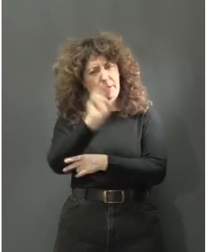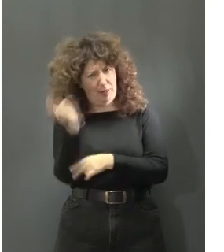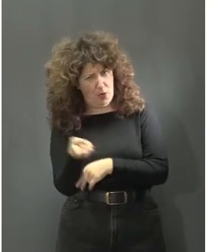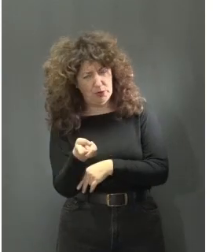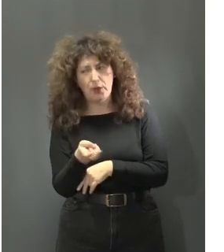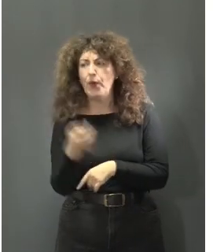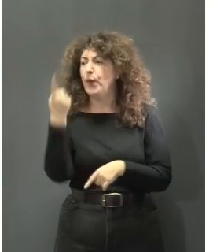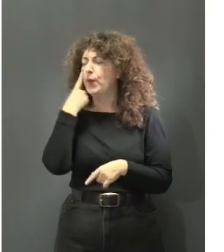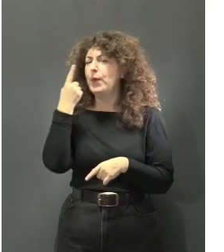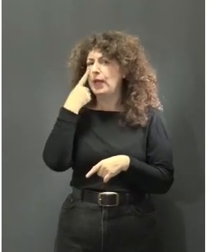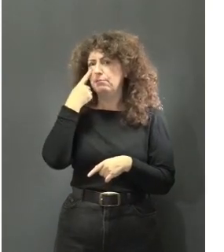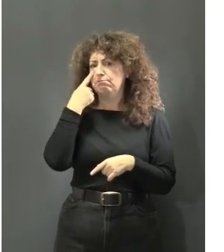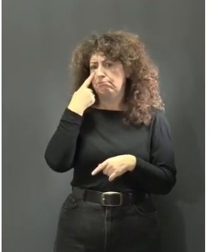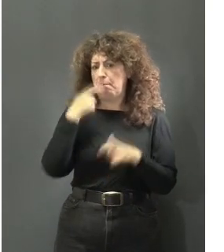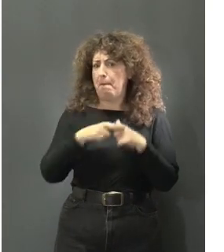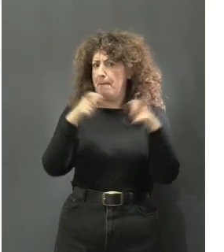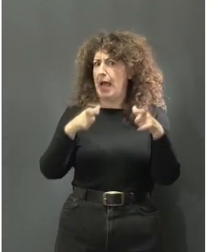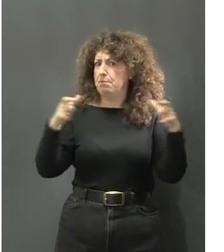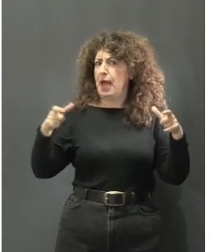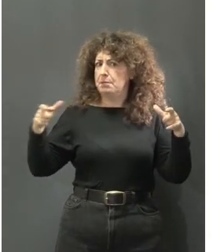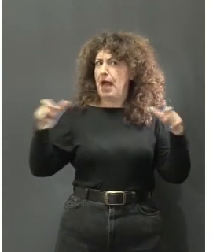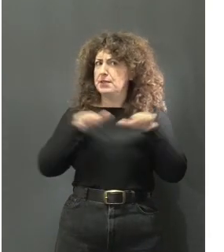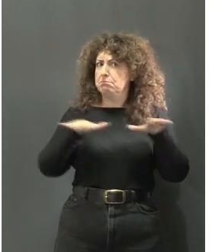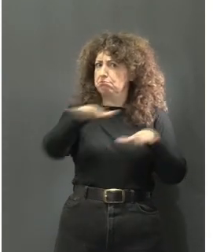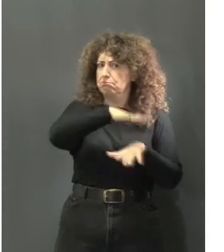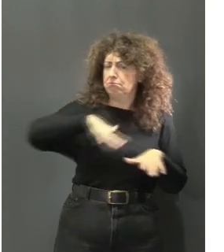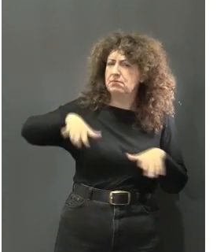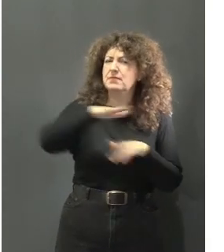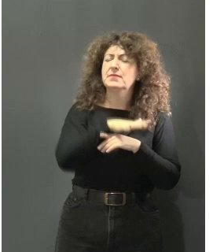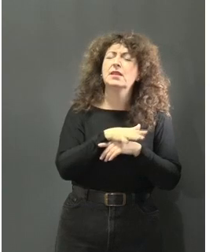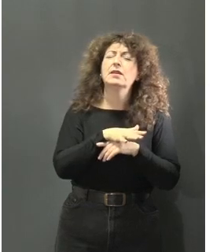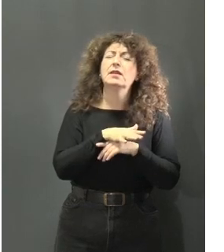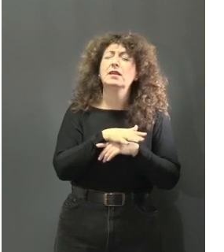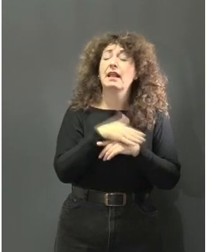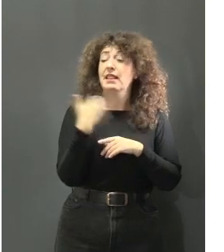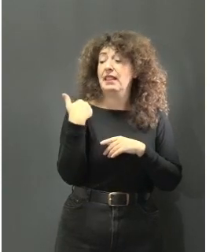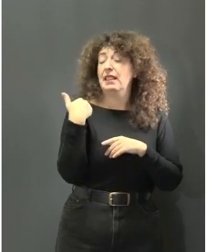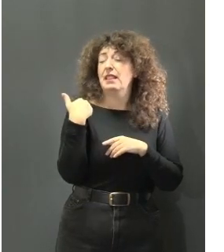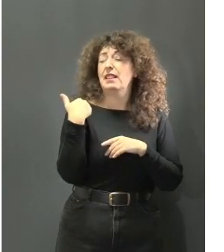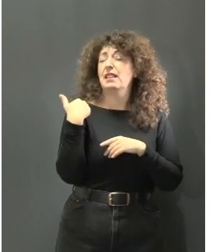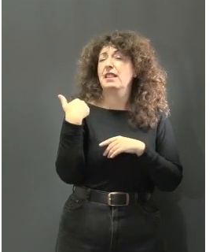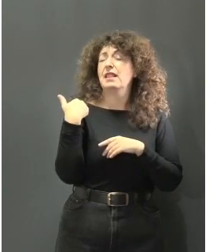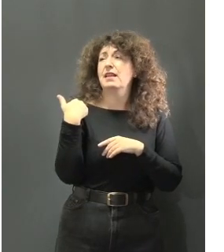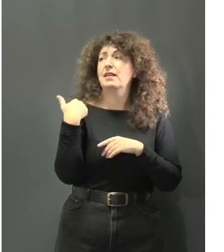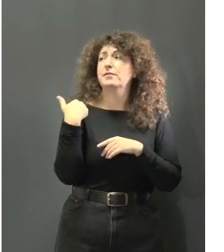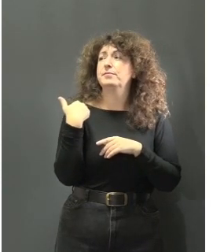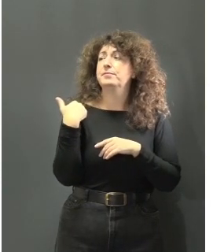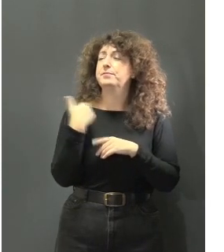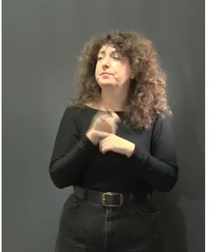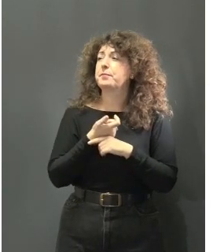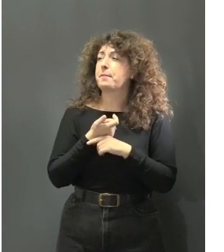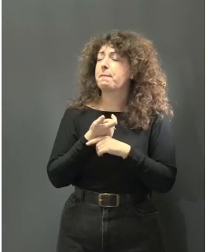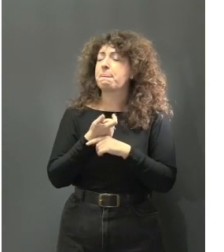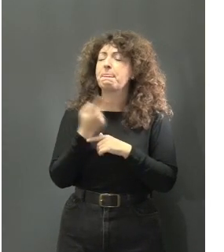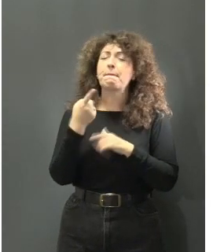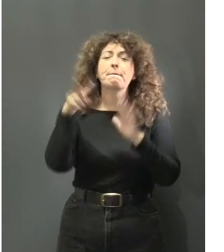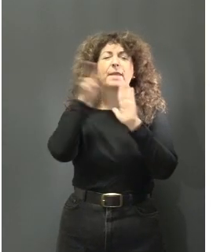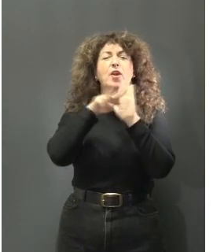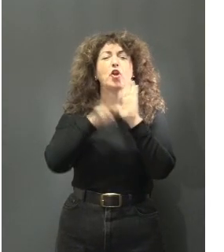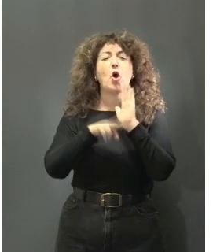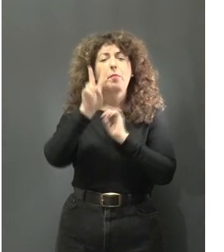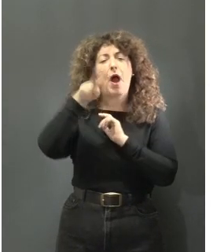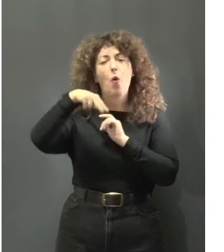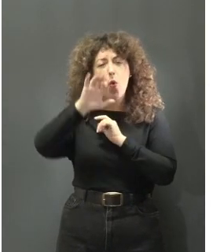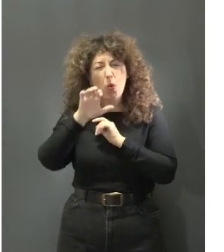vez también se va a ir haciendo más generalizado, pues acaba de publicar también una norma